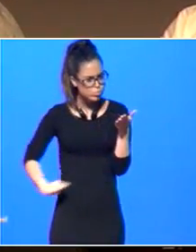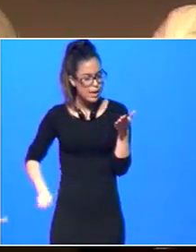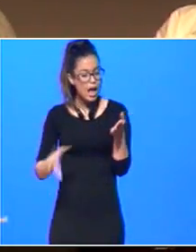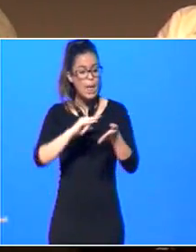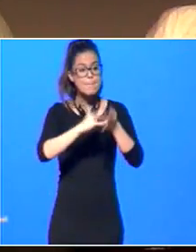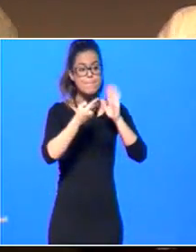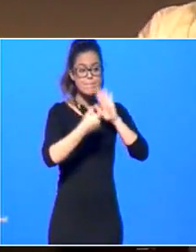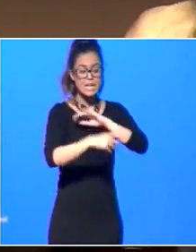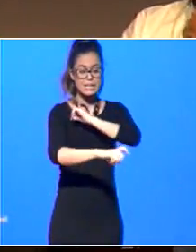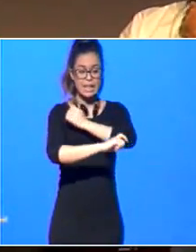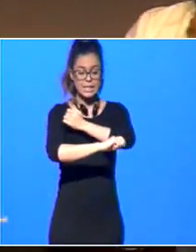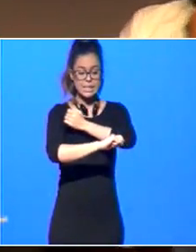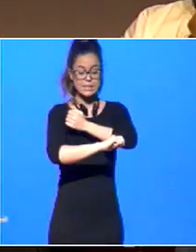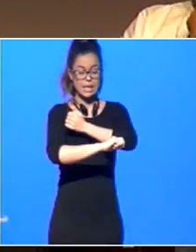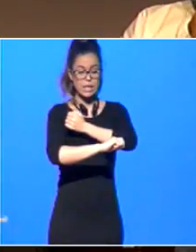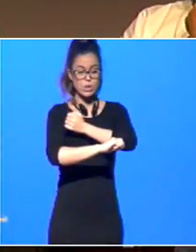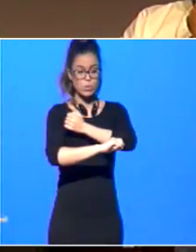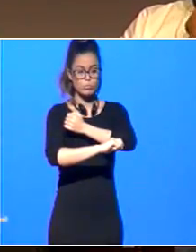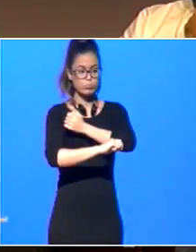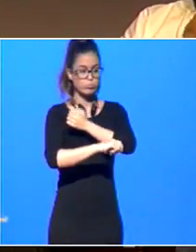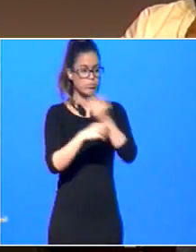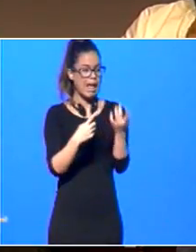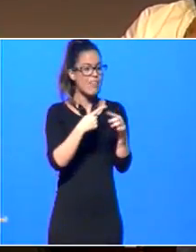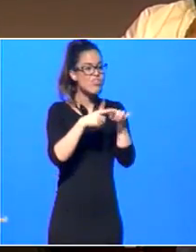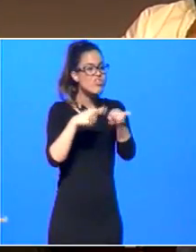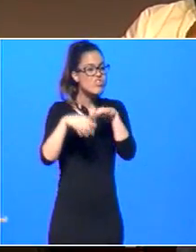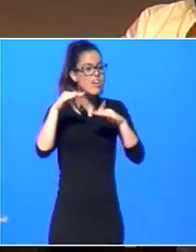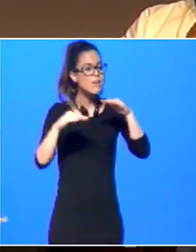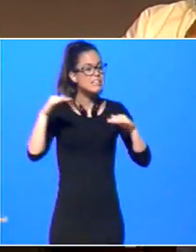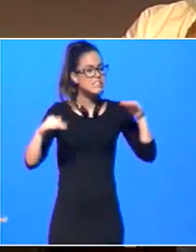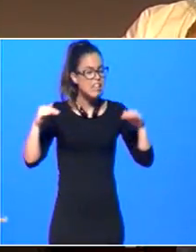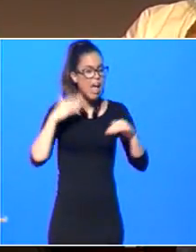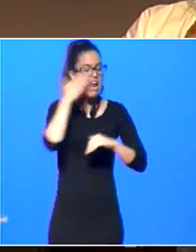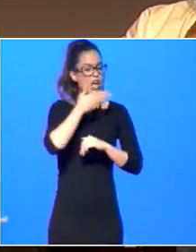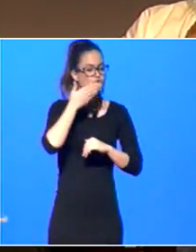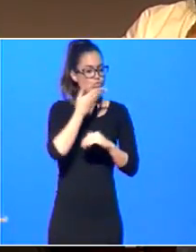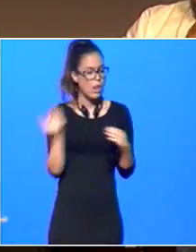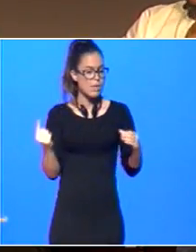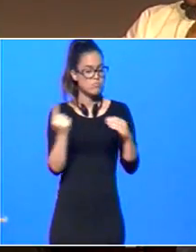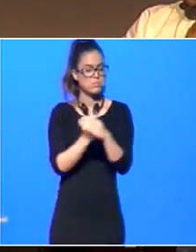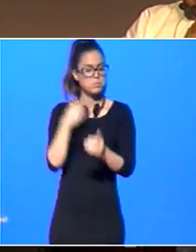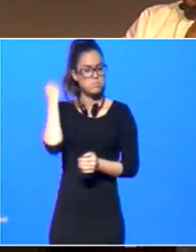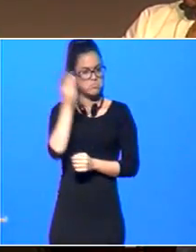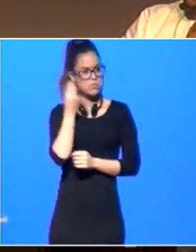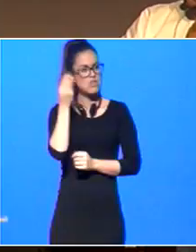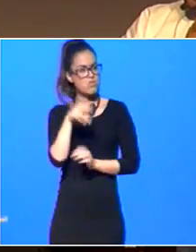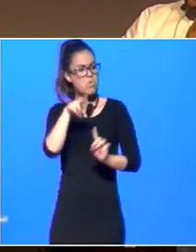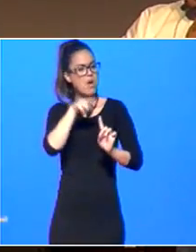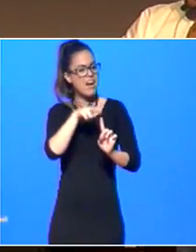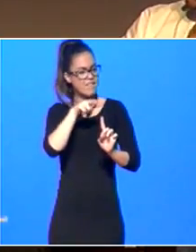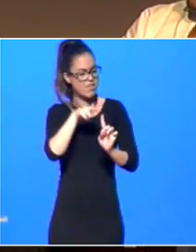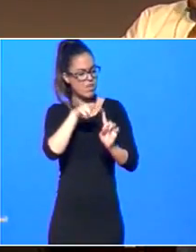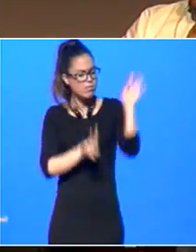de respuesta a la diversidad en la escuela inclusiva, que yo creo que es un referente que se está intentando